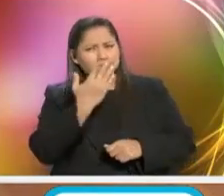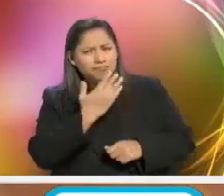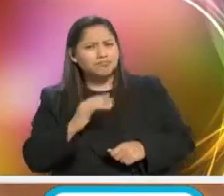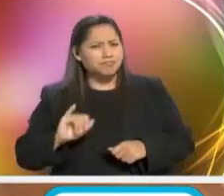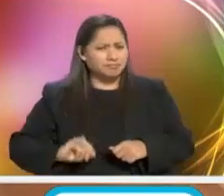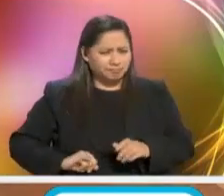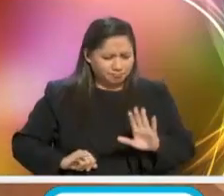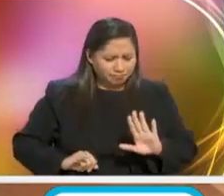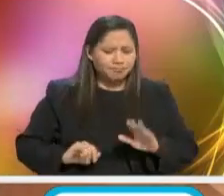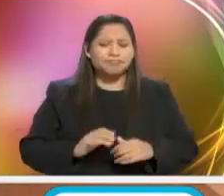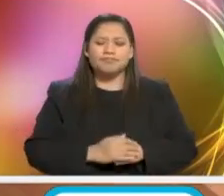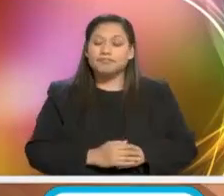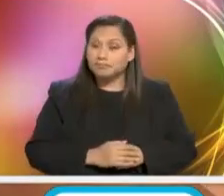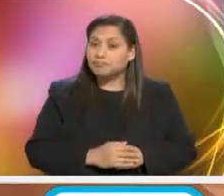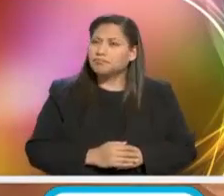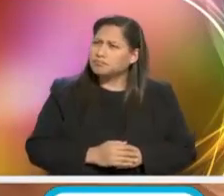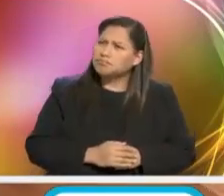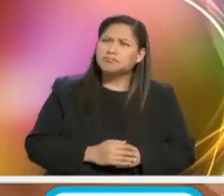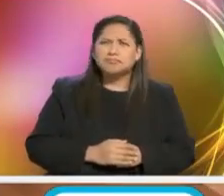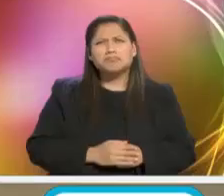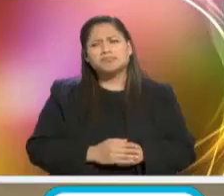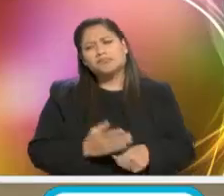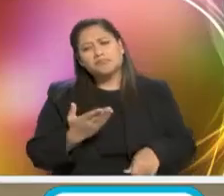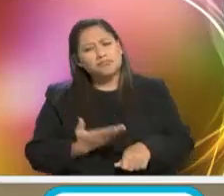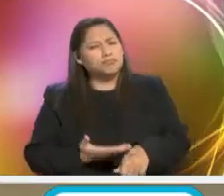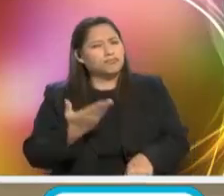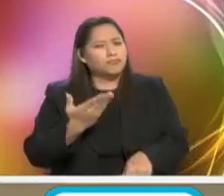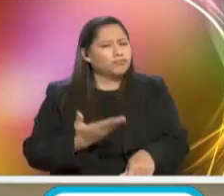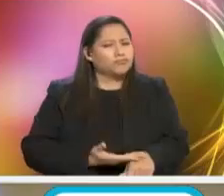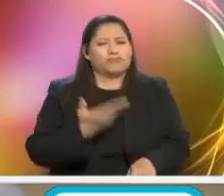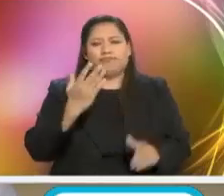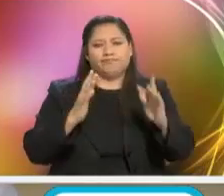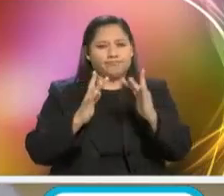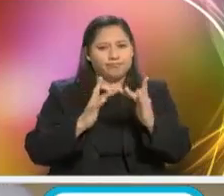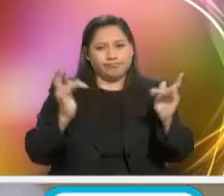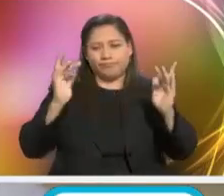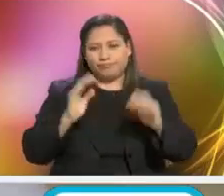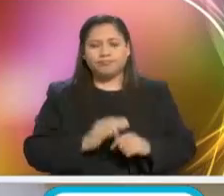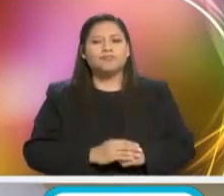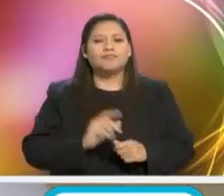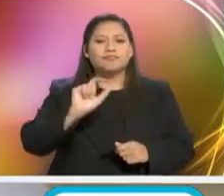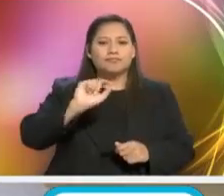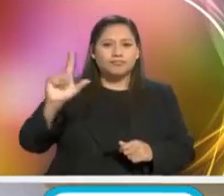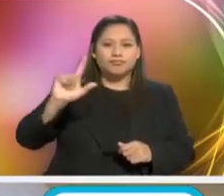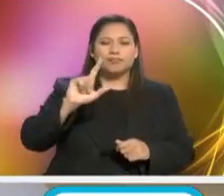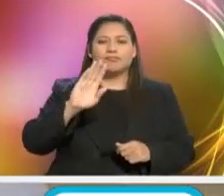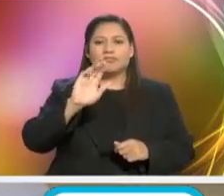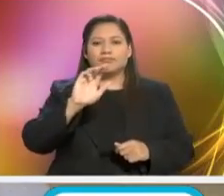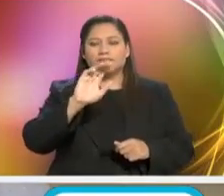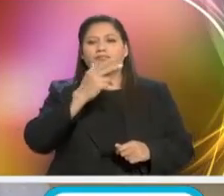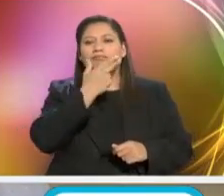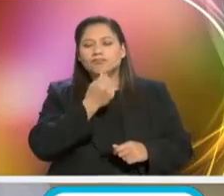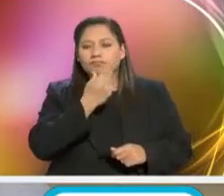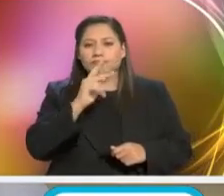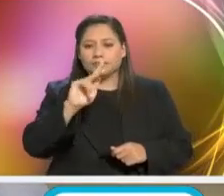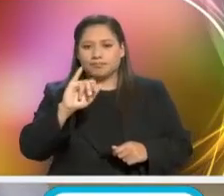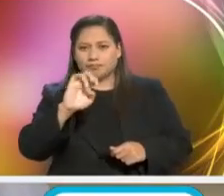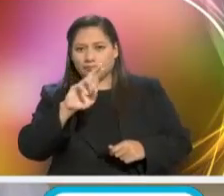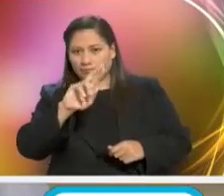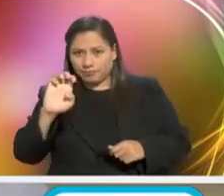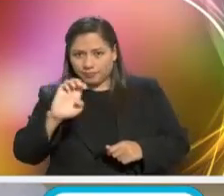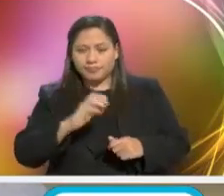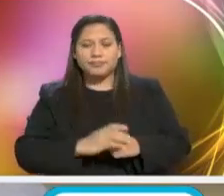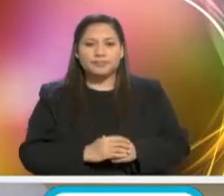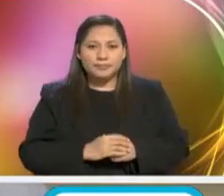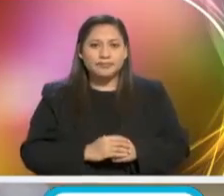¿no? Muy francés. El famoso barón Pierre de Coubertin, que hay que decir que pues, era un